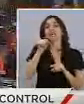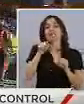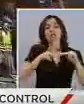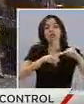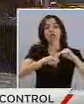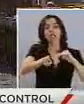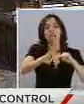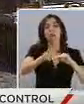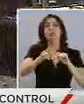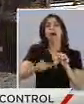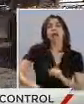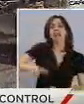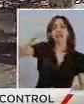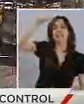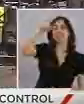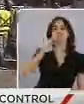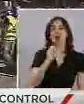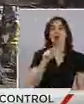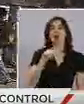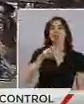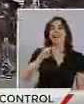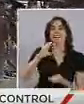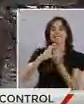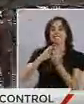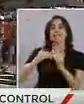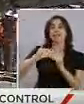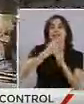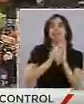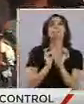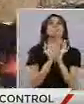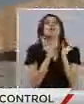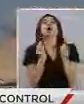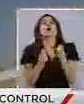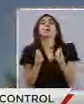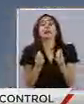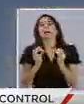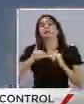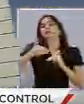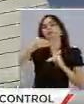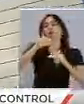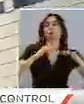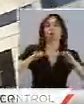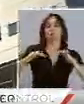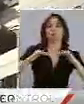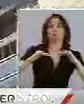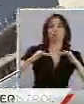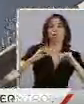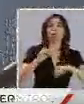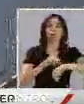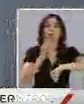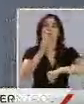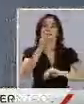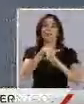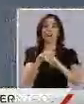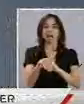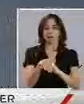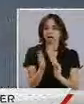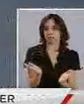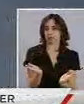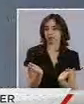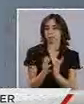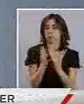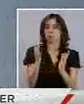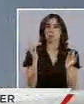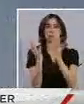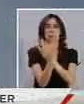inaugurar, el Costanero Center, en un par de meses más. ¿Qué pasa si un movimiento de estas características, por ejemplo, nos topa a las 3 de la tarde y hay